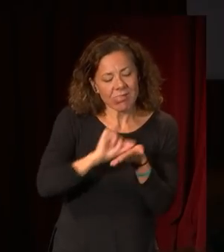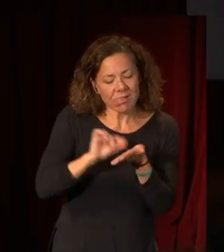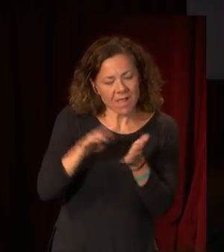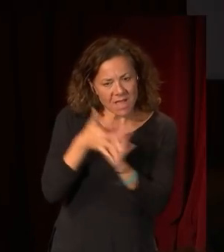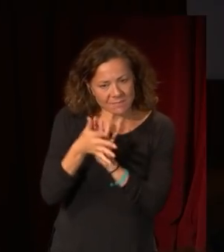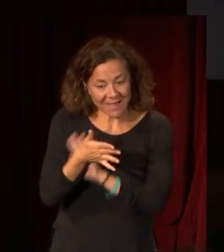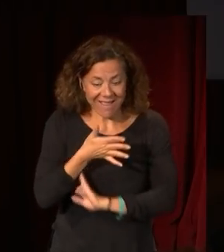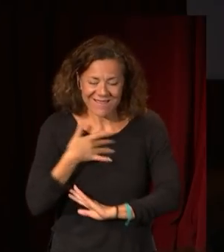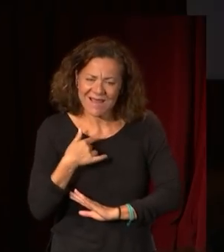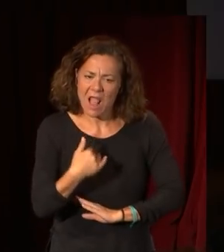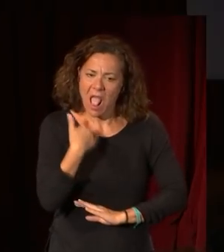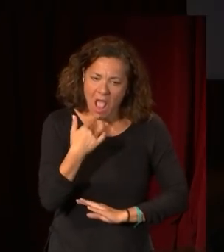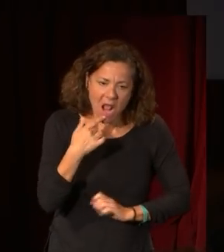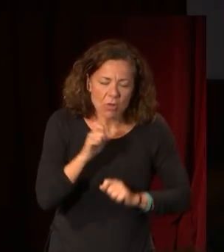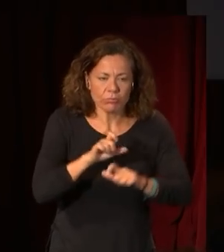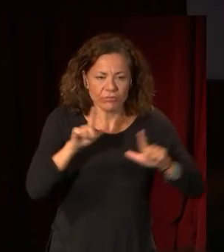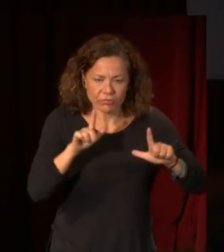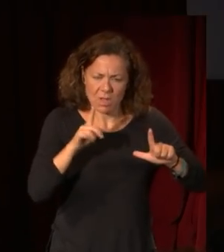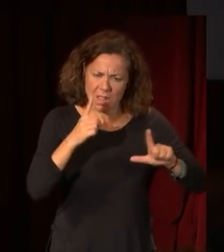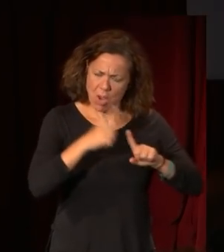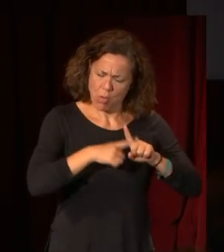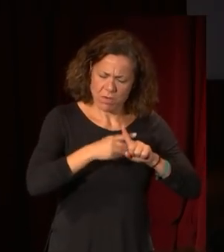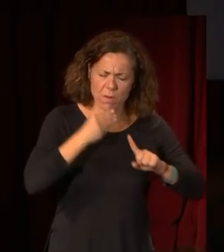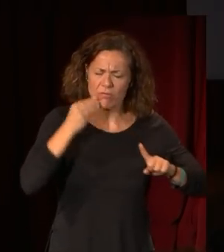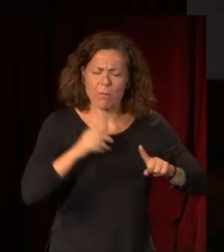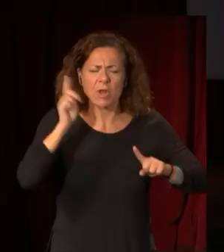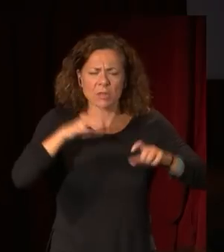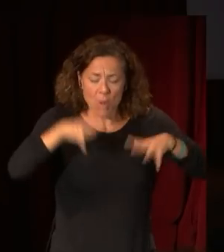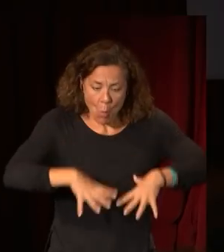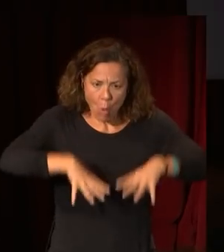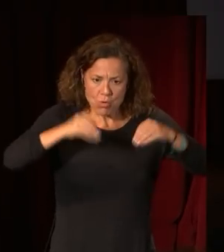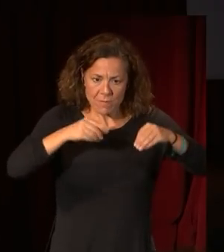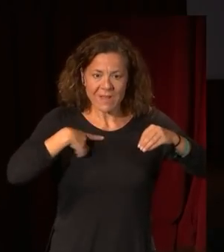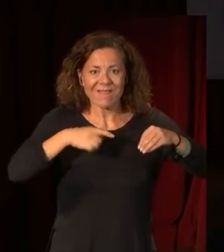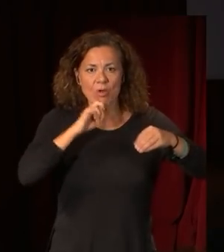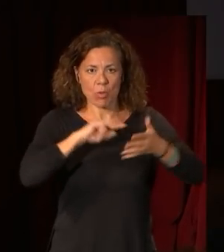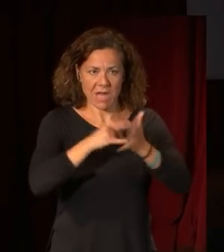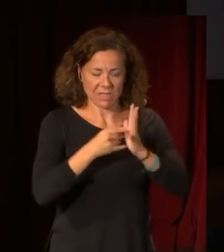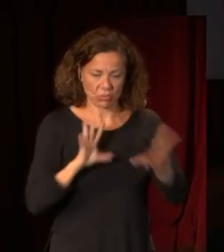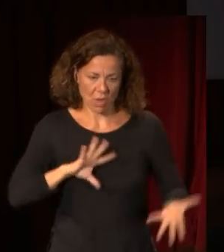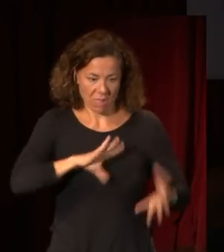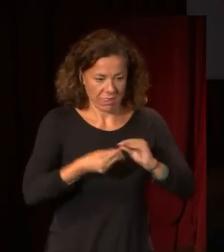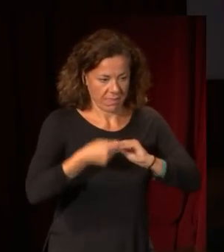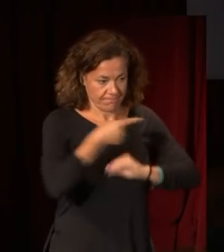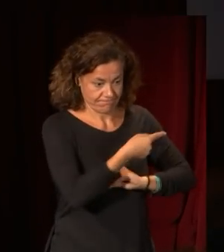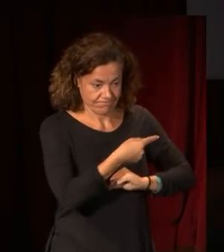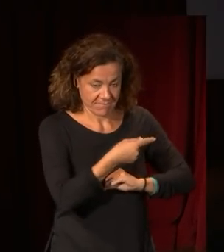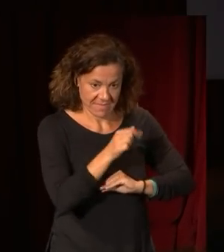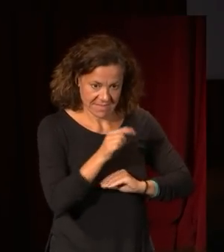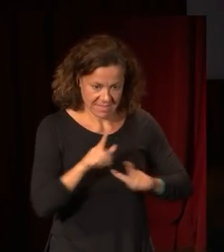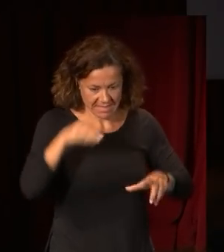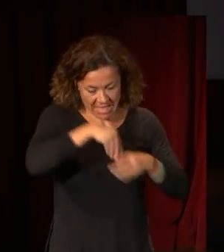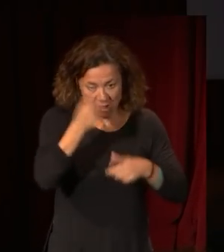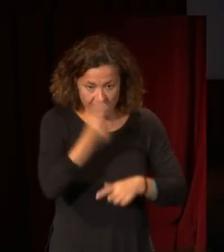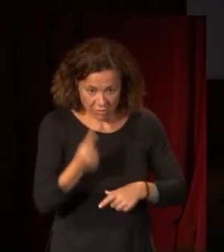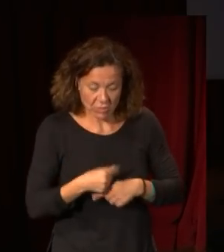quería una obra mayestática en el nivel pictórico pero también monumental a nivel de la propia arquitectura de el retablo